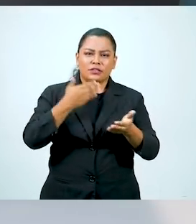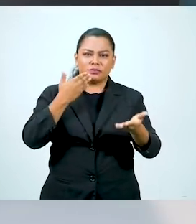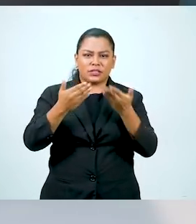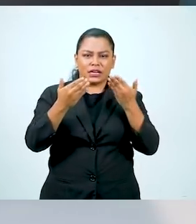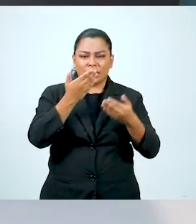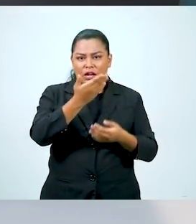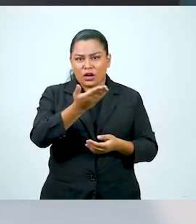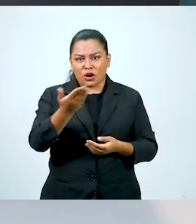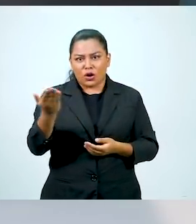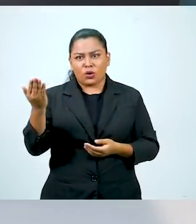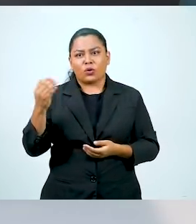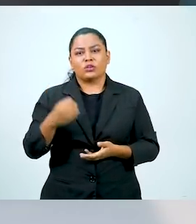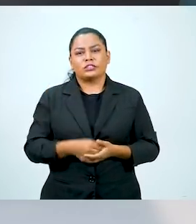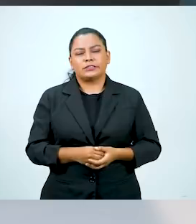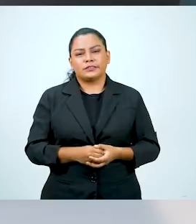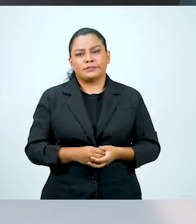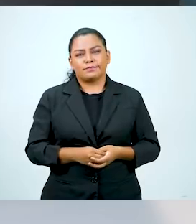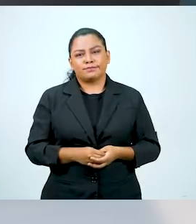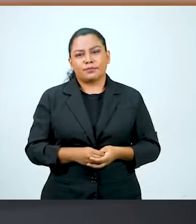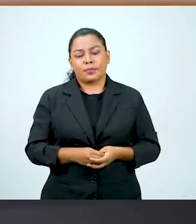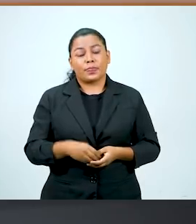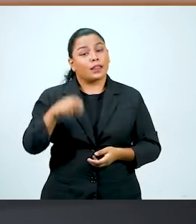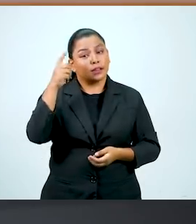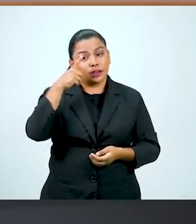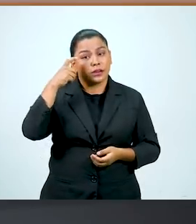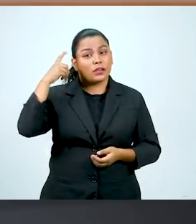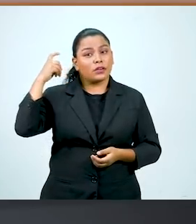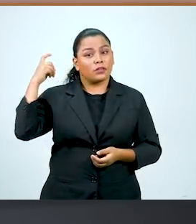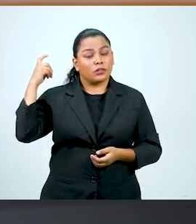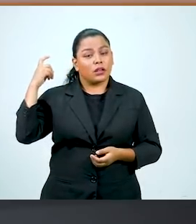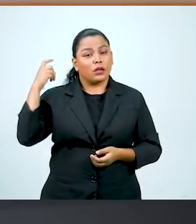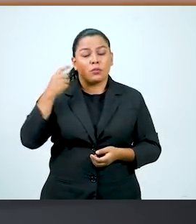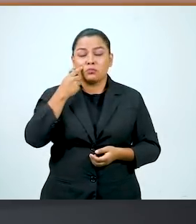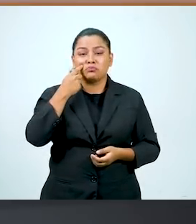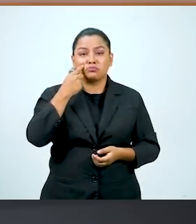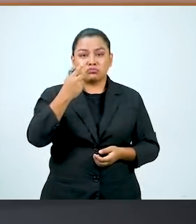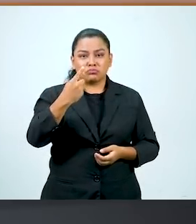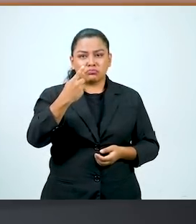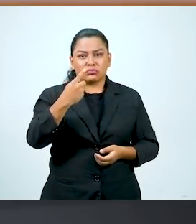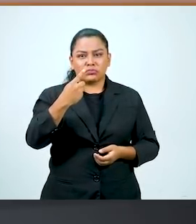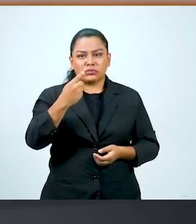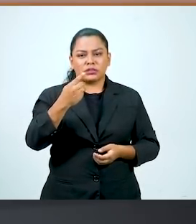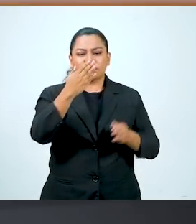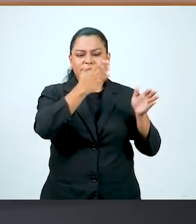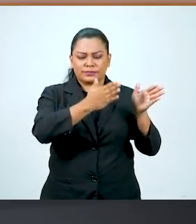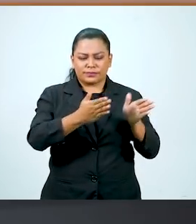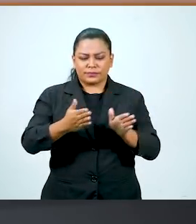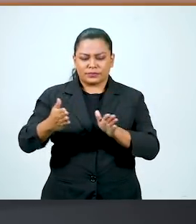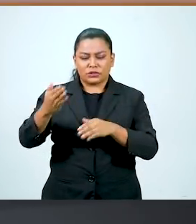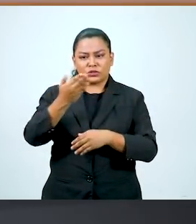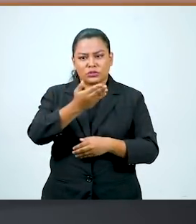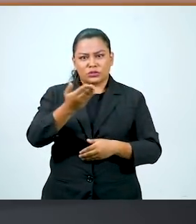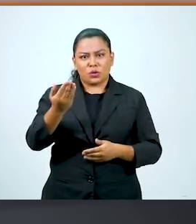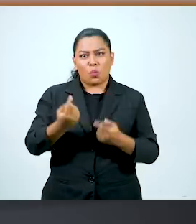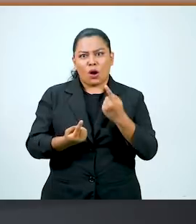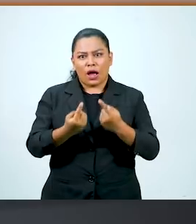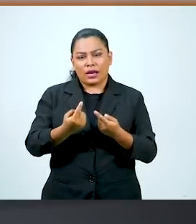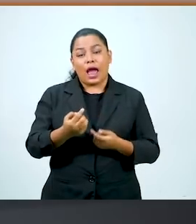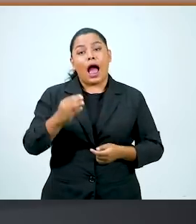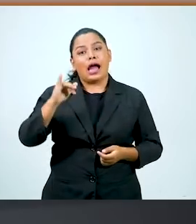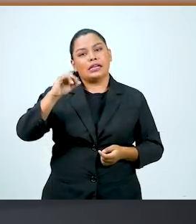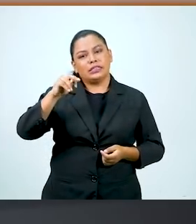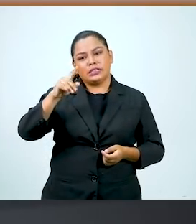recapitulación de los elementos compositivos de esta. Recordemos que vamos a encontrar una serie de elementos como lo son